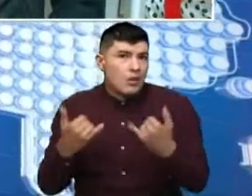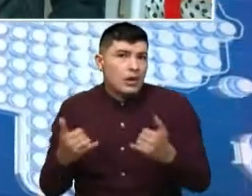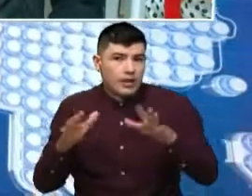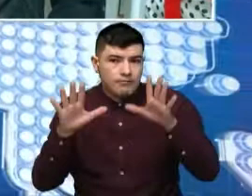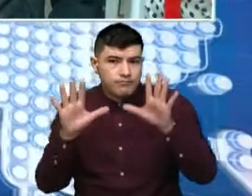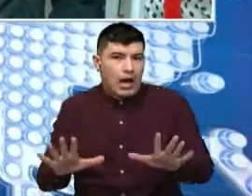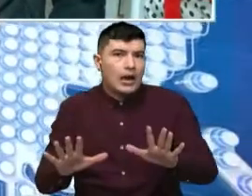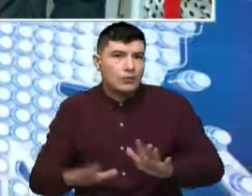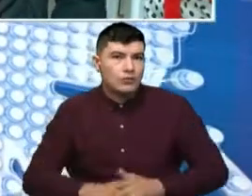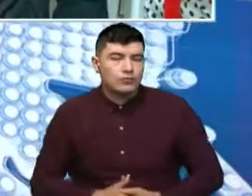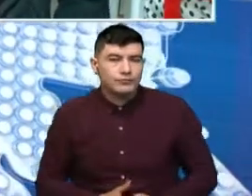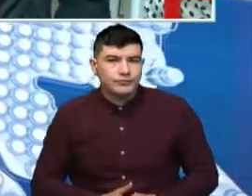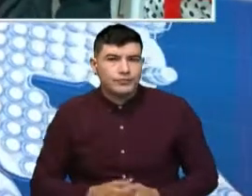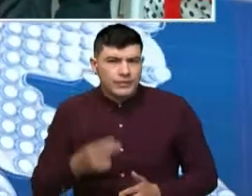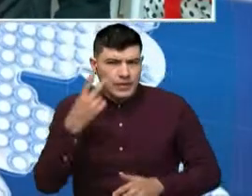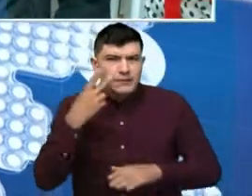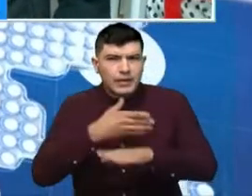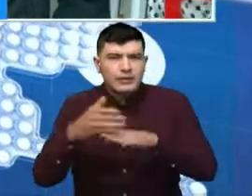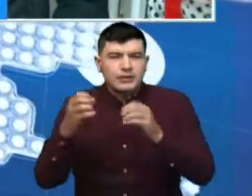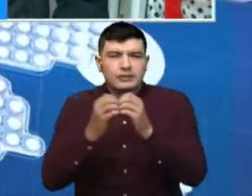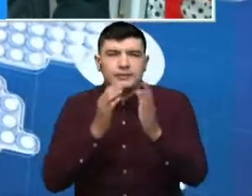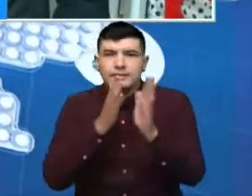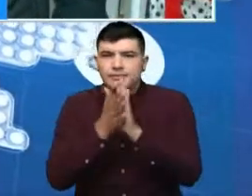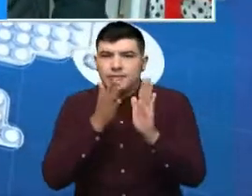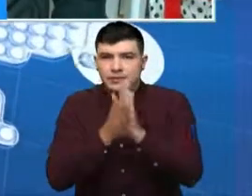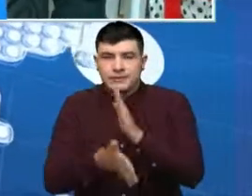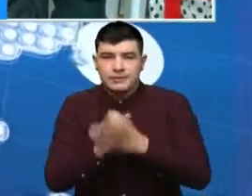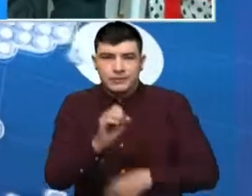ssc a actividades eso es todo por el momento siguen ustedes en estudio